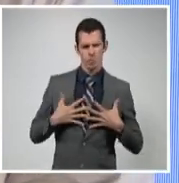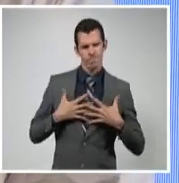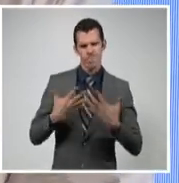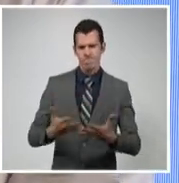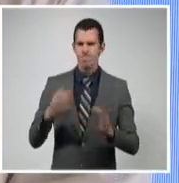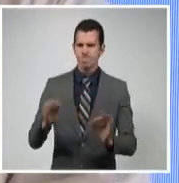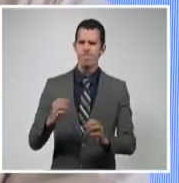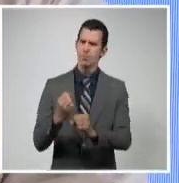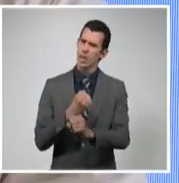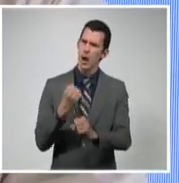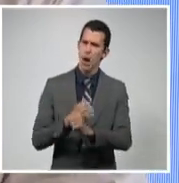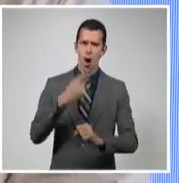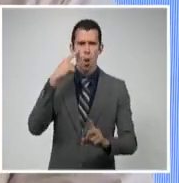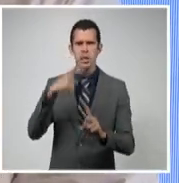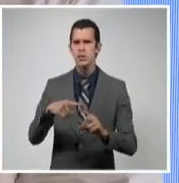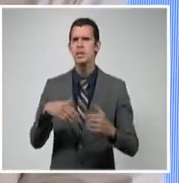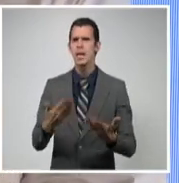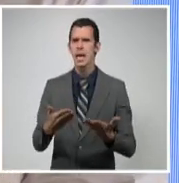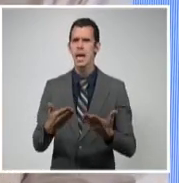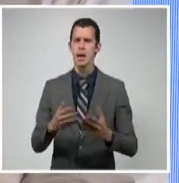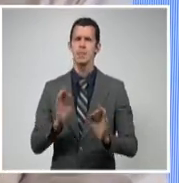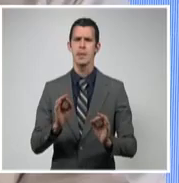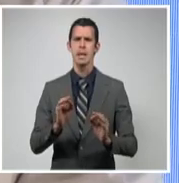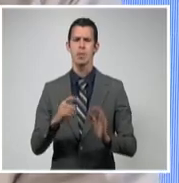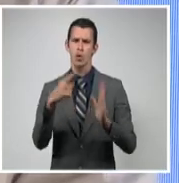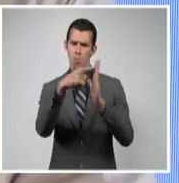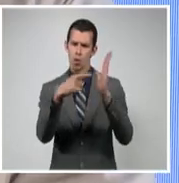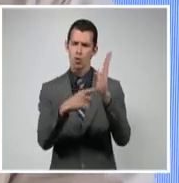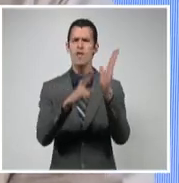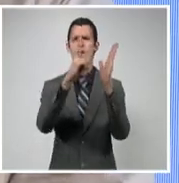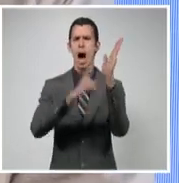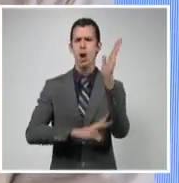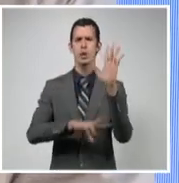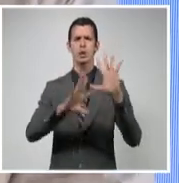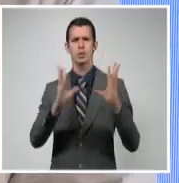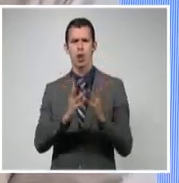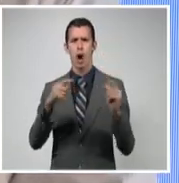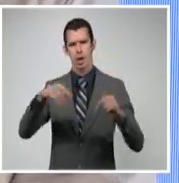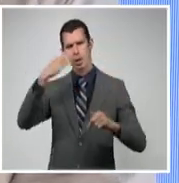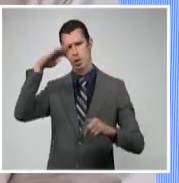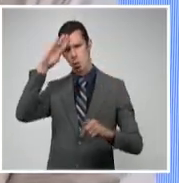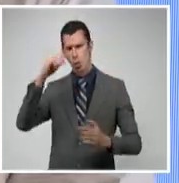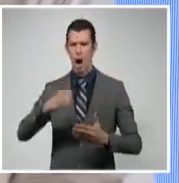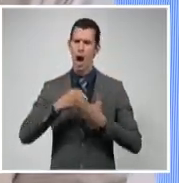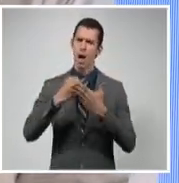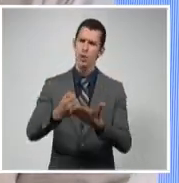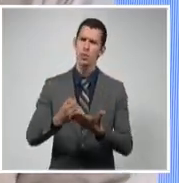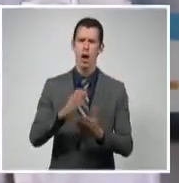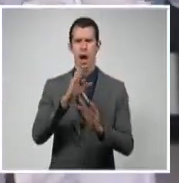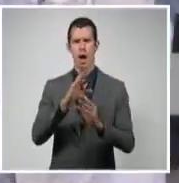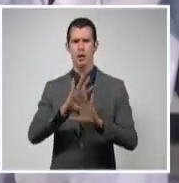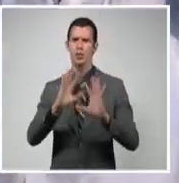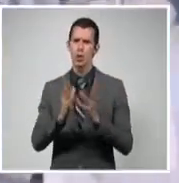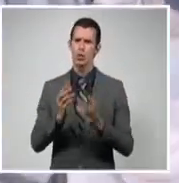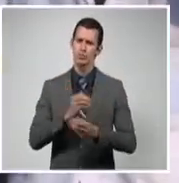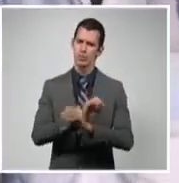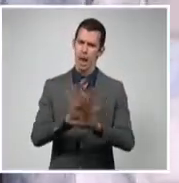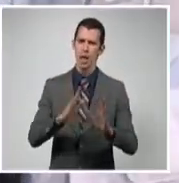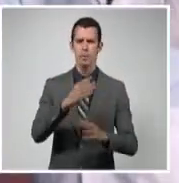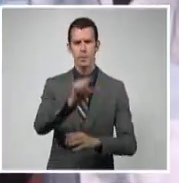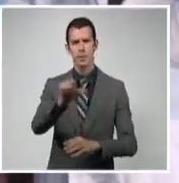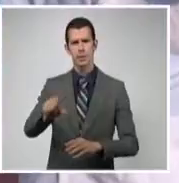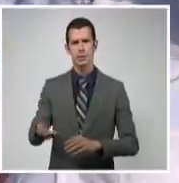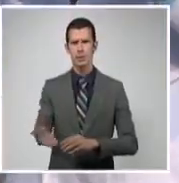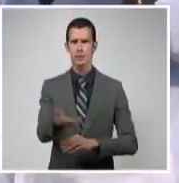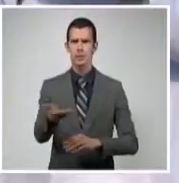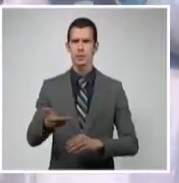y salvaguardando los principios del ejército de batas blancas, de la solidaridad, el humanismo que caracteriza. Al igual que anteriores